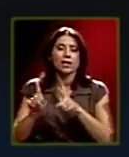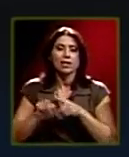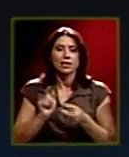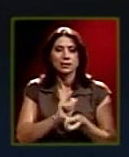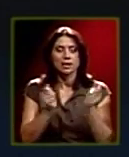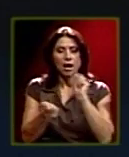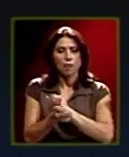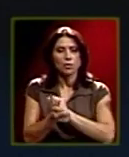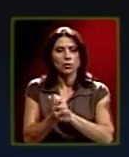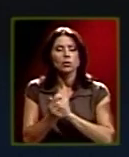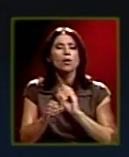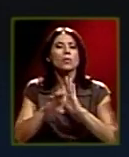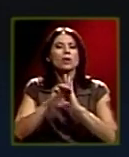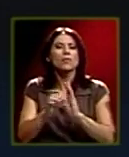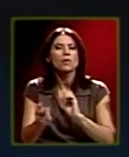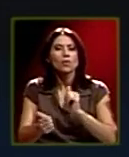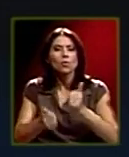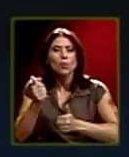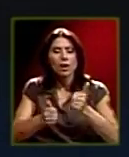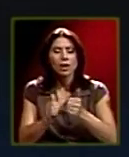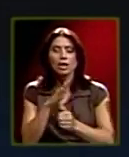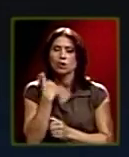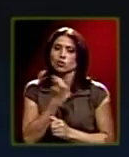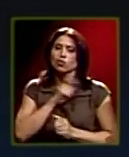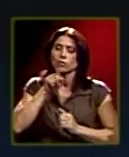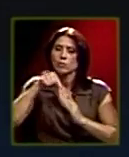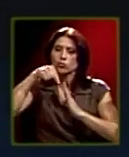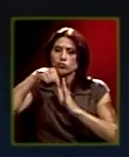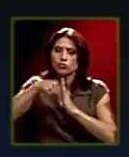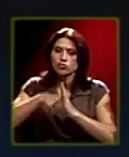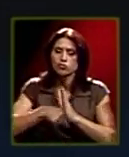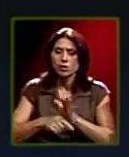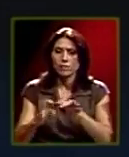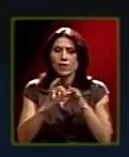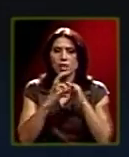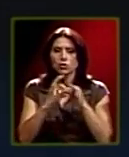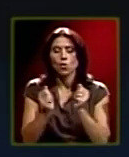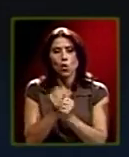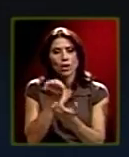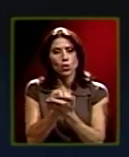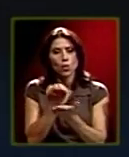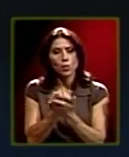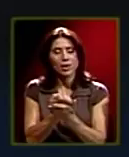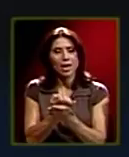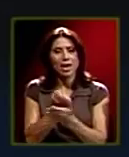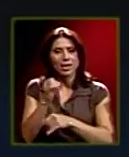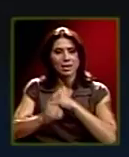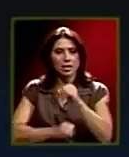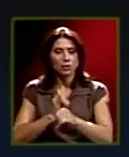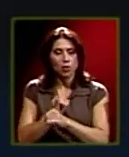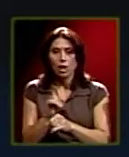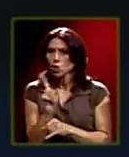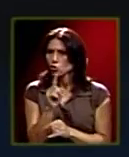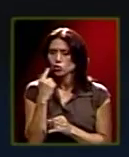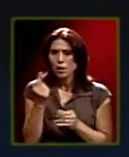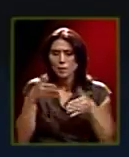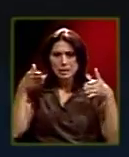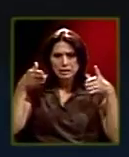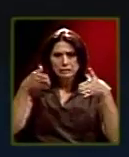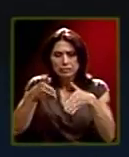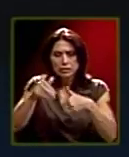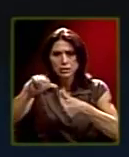nuestra relación con la economía internacional, no solo concentrarnos en Centroamérica, que era el modelo